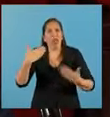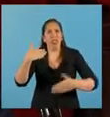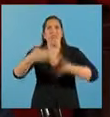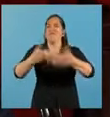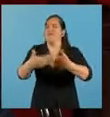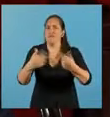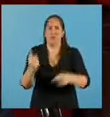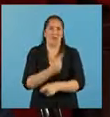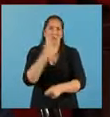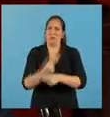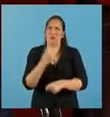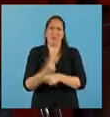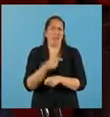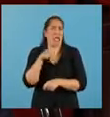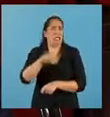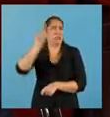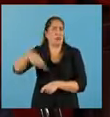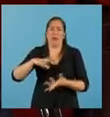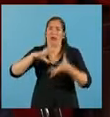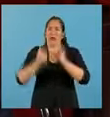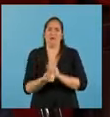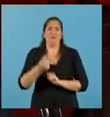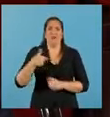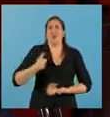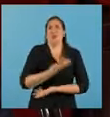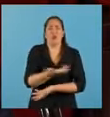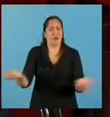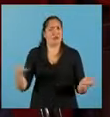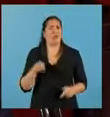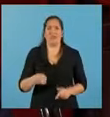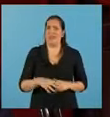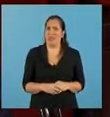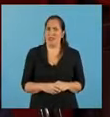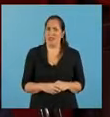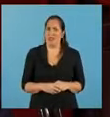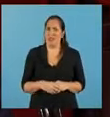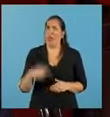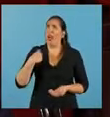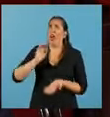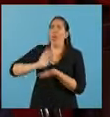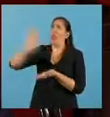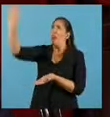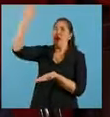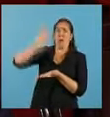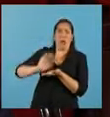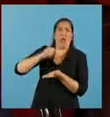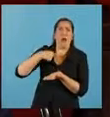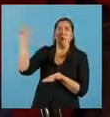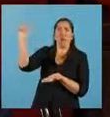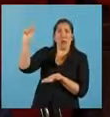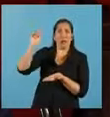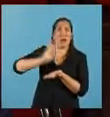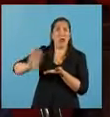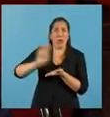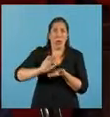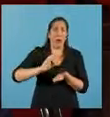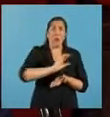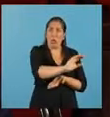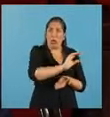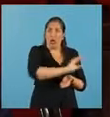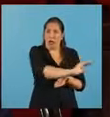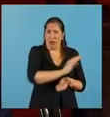la especulación más dañina que puede enfrentar una sociedad, endeudarse solo para el beneficio de los especuladores y del